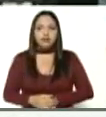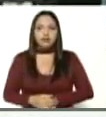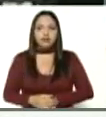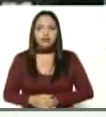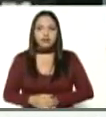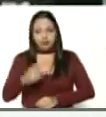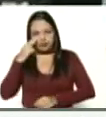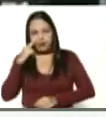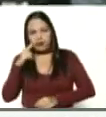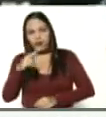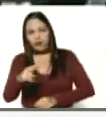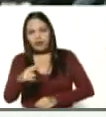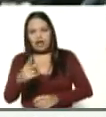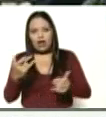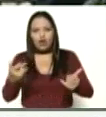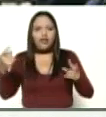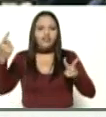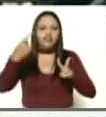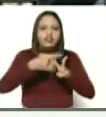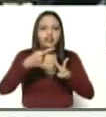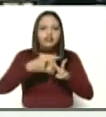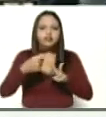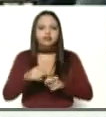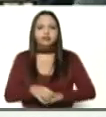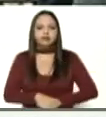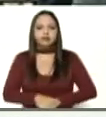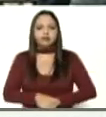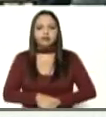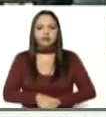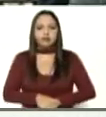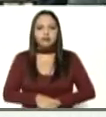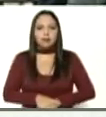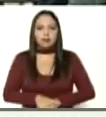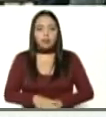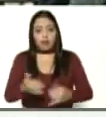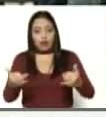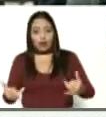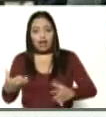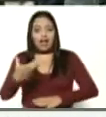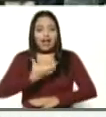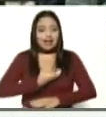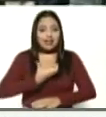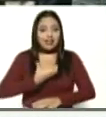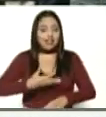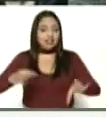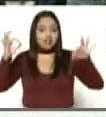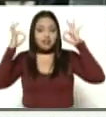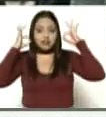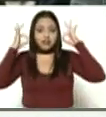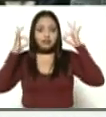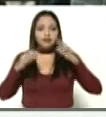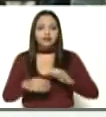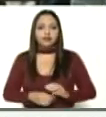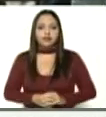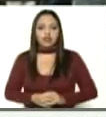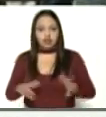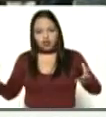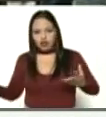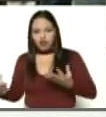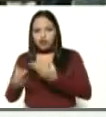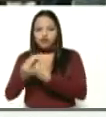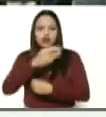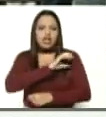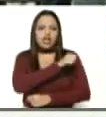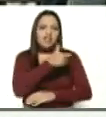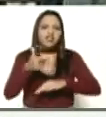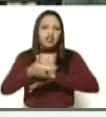Ven ustedes a través de las pantallas de Venezolana de Televisión, en este momento la alcaldesa de Caracas, Erika Farías, en compañía del jefe